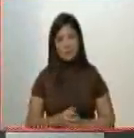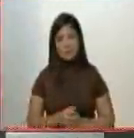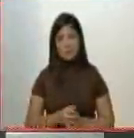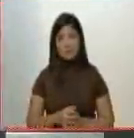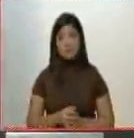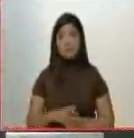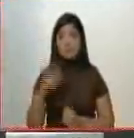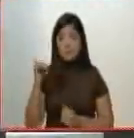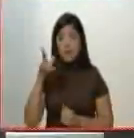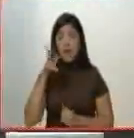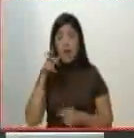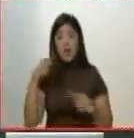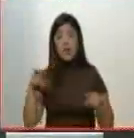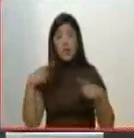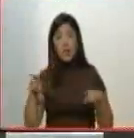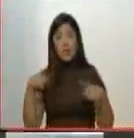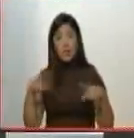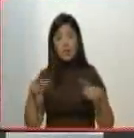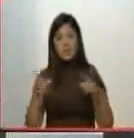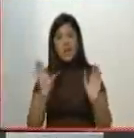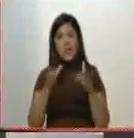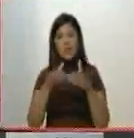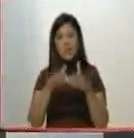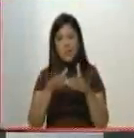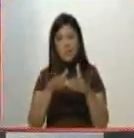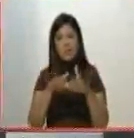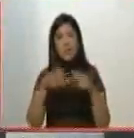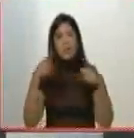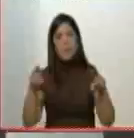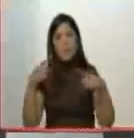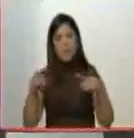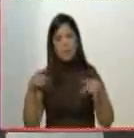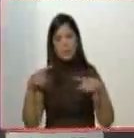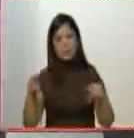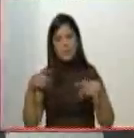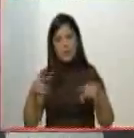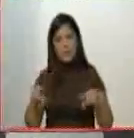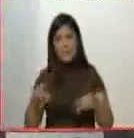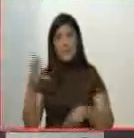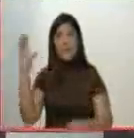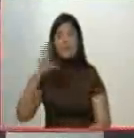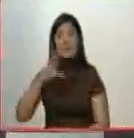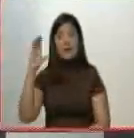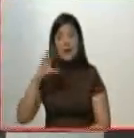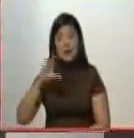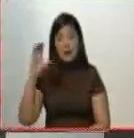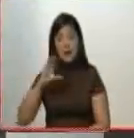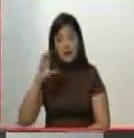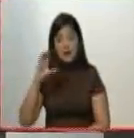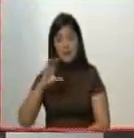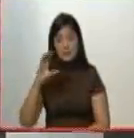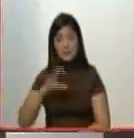musical está la agrupación Vituallas, una agrupación caraqueña que está